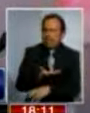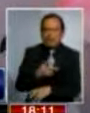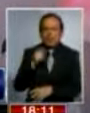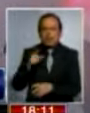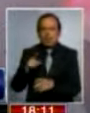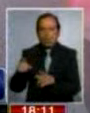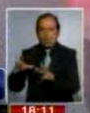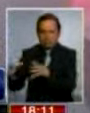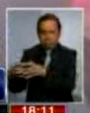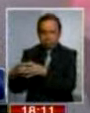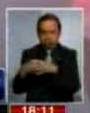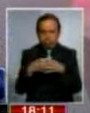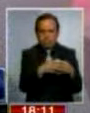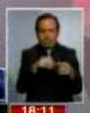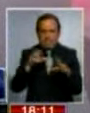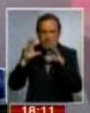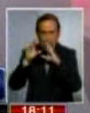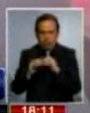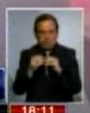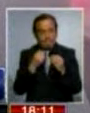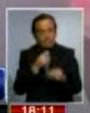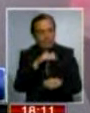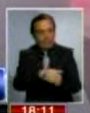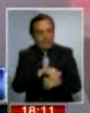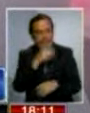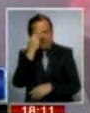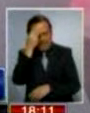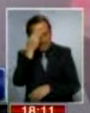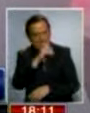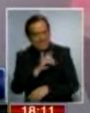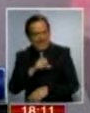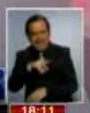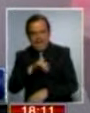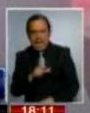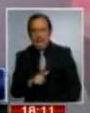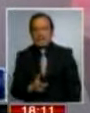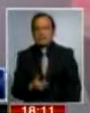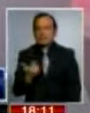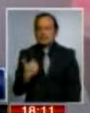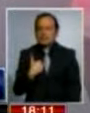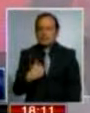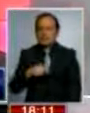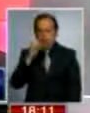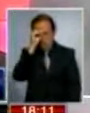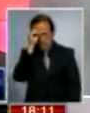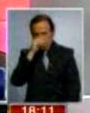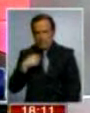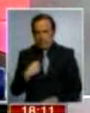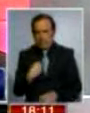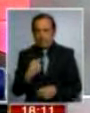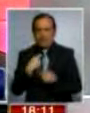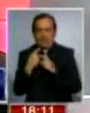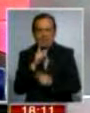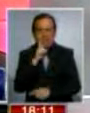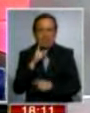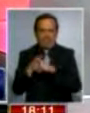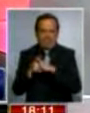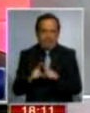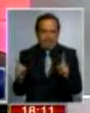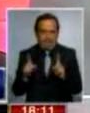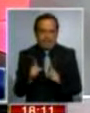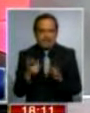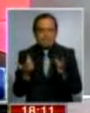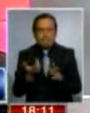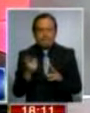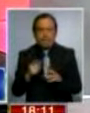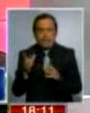operación que se hizo anoche en Iquique? Daniel, buenas tardes. Matilde, buenas tardes. Mira, tengo una opinión bastante distinta. Creo que el